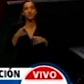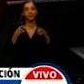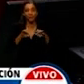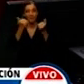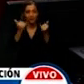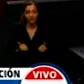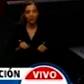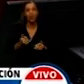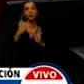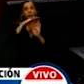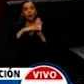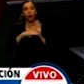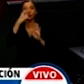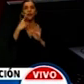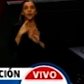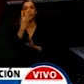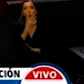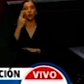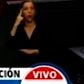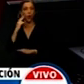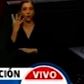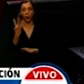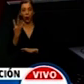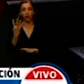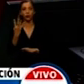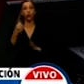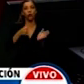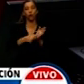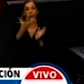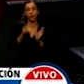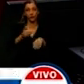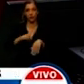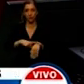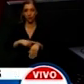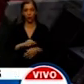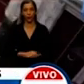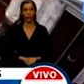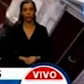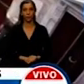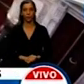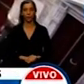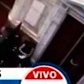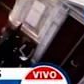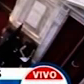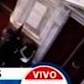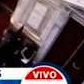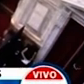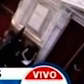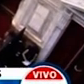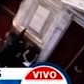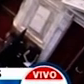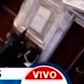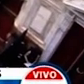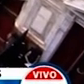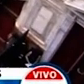luchando por esta ley y bueno. Primero fue pandemia, después otros temas, y nunca la podían poner en